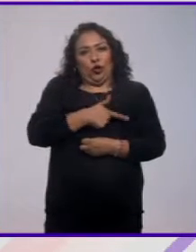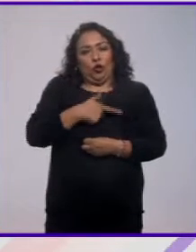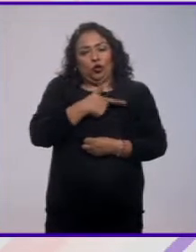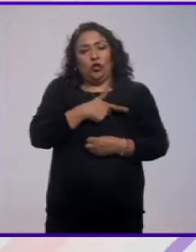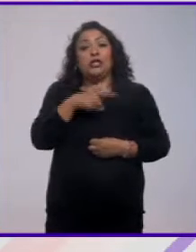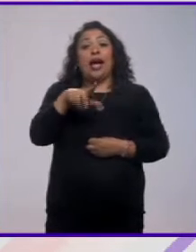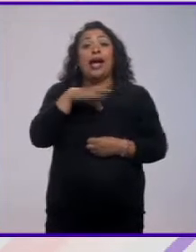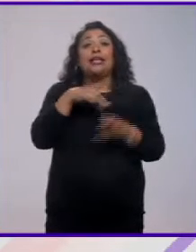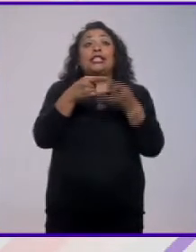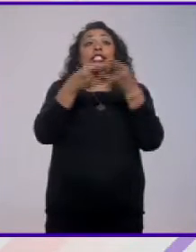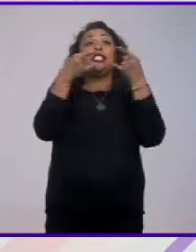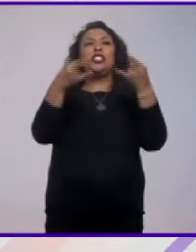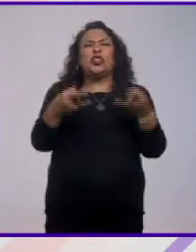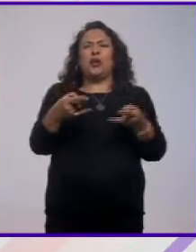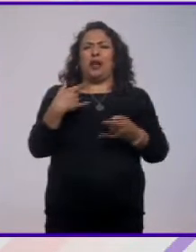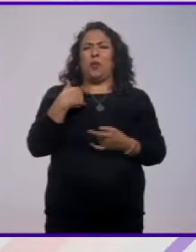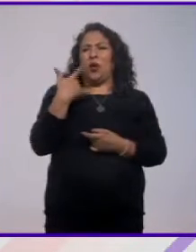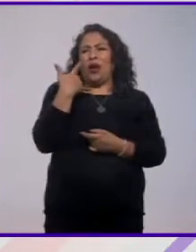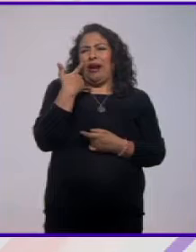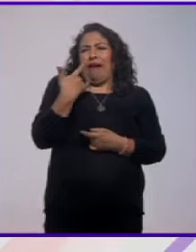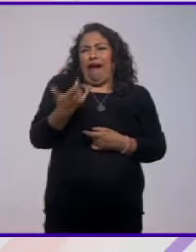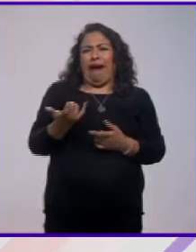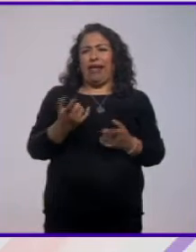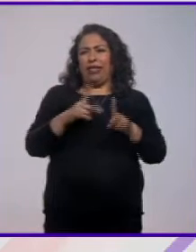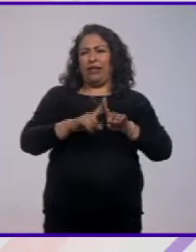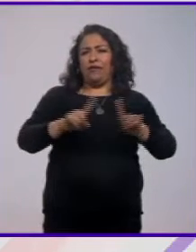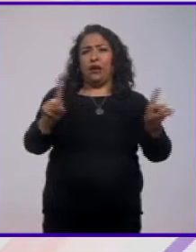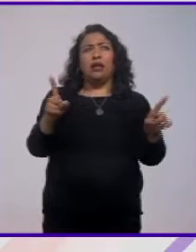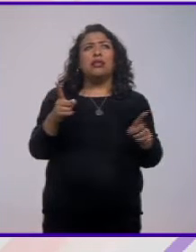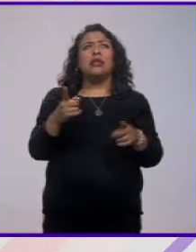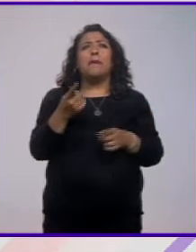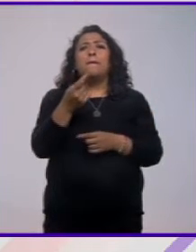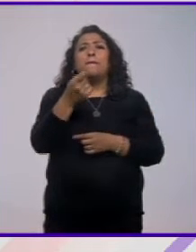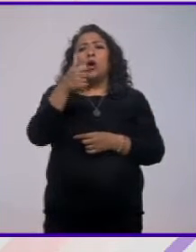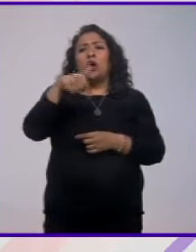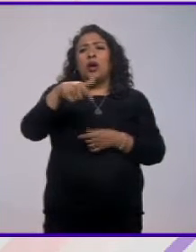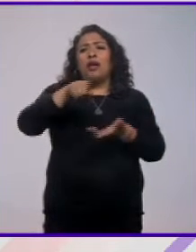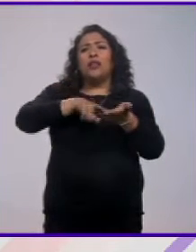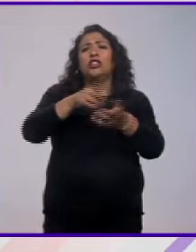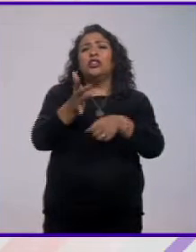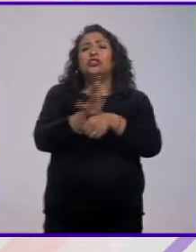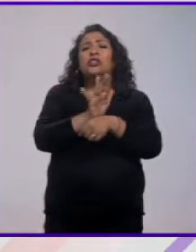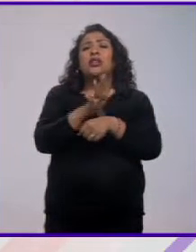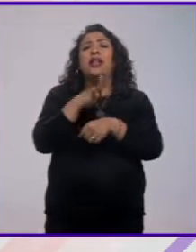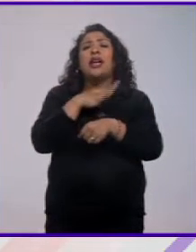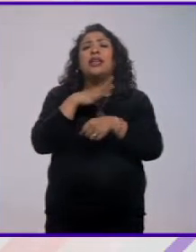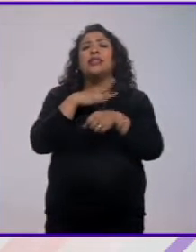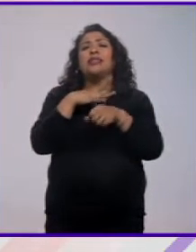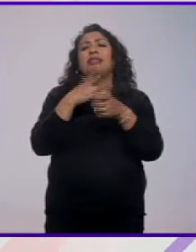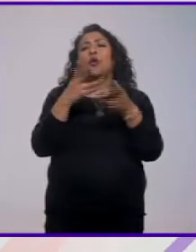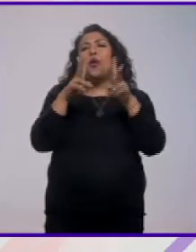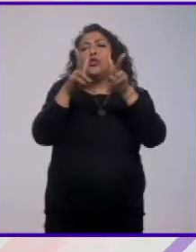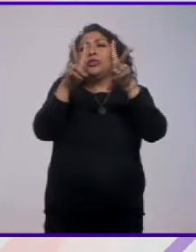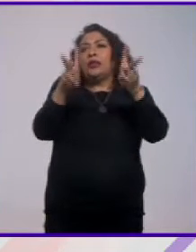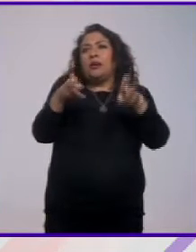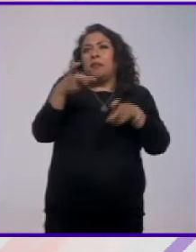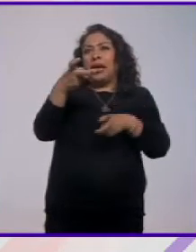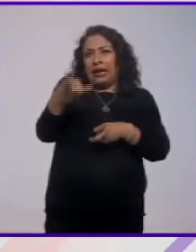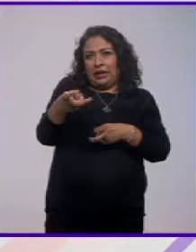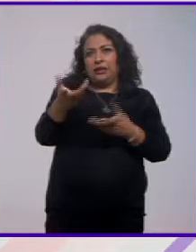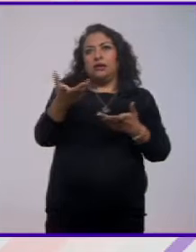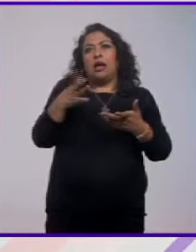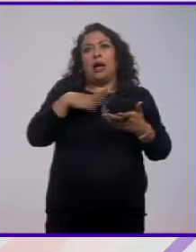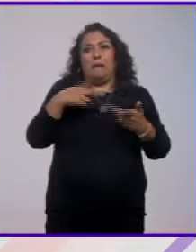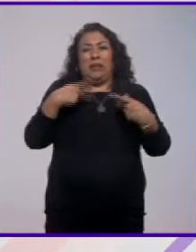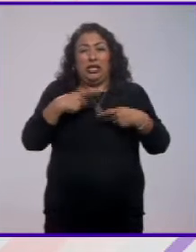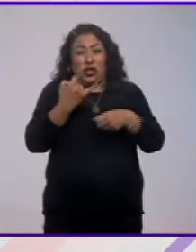que esta historia es atípica en el sentido de que muy pocas veces en nuestro cine se ha tocado este tipo de temáticas con este tipo